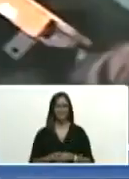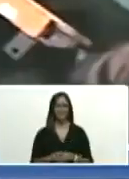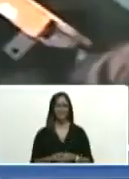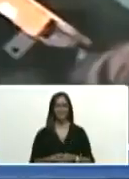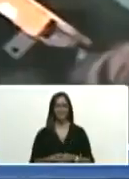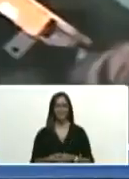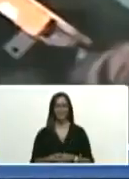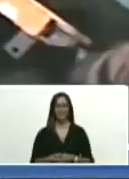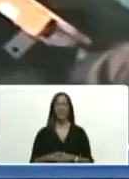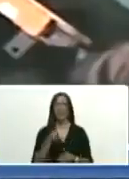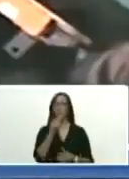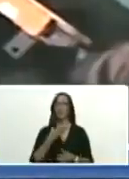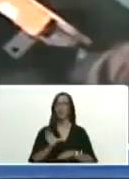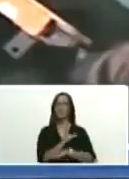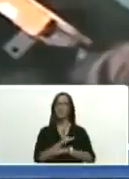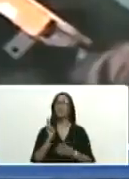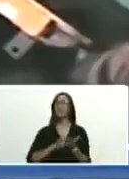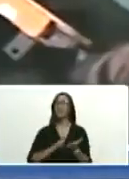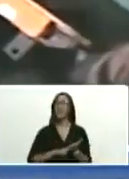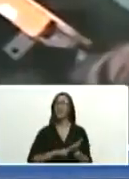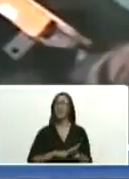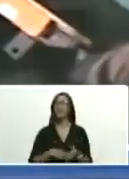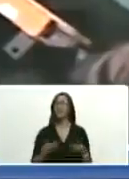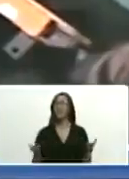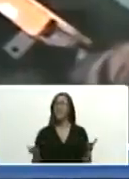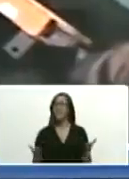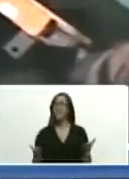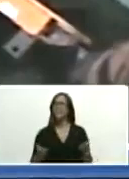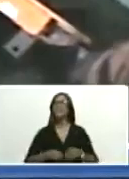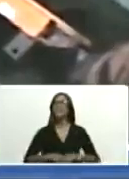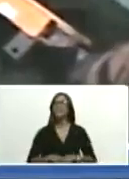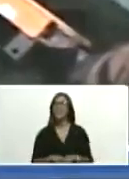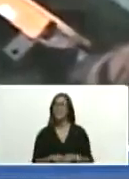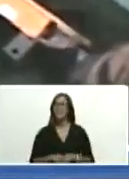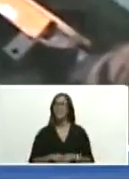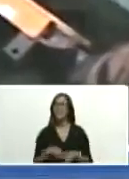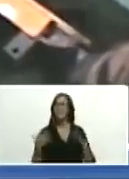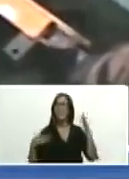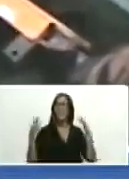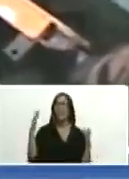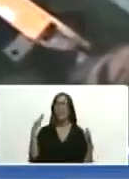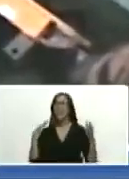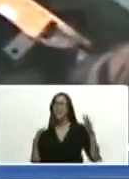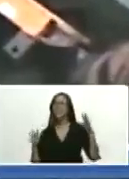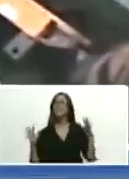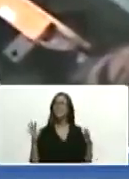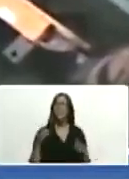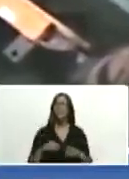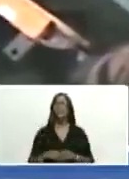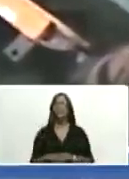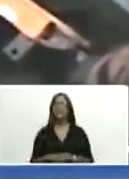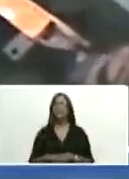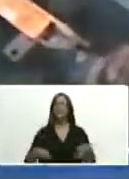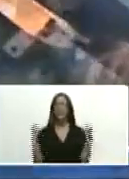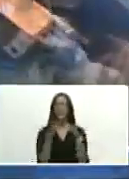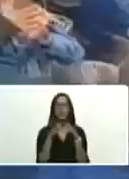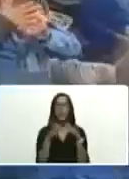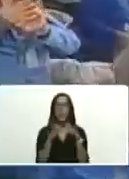Está bueno la canción verdad de Calixto con el